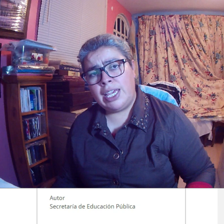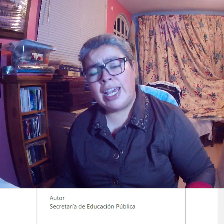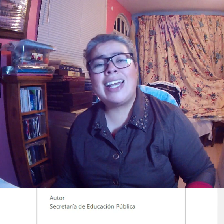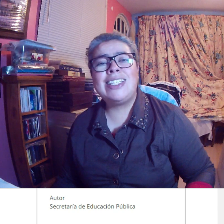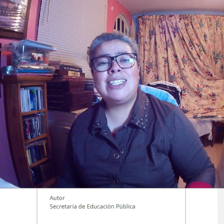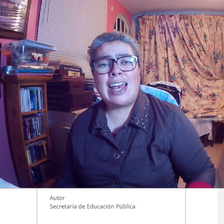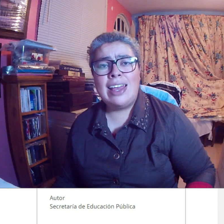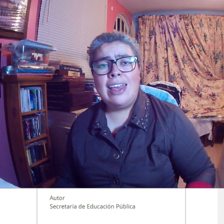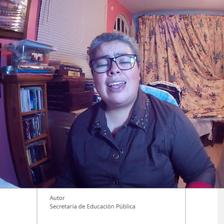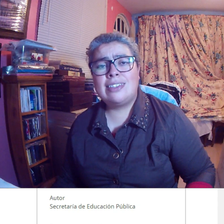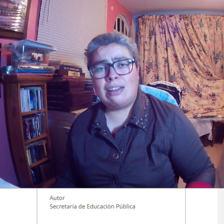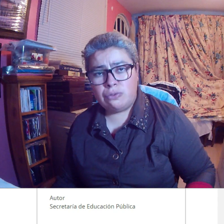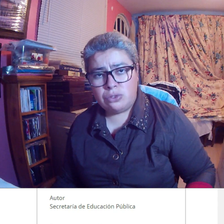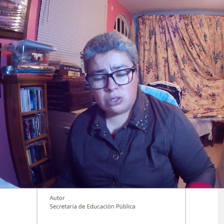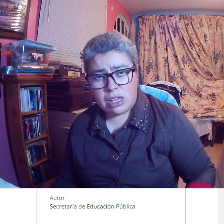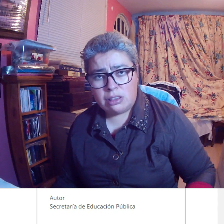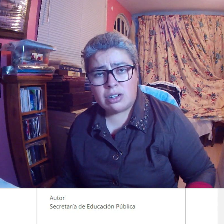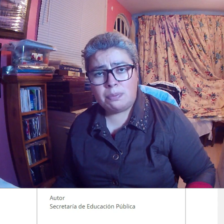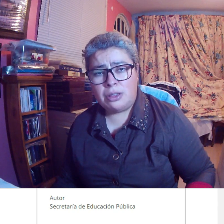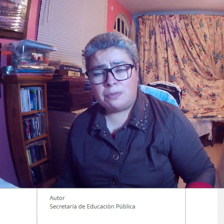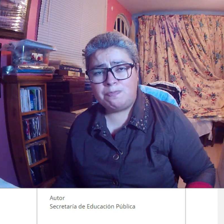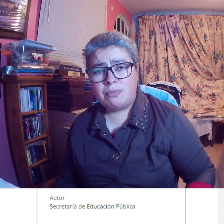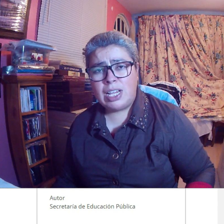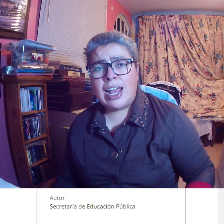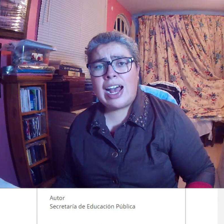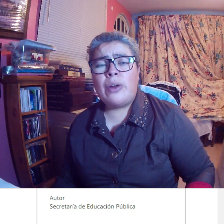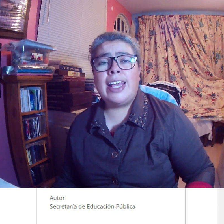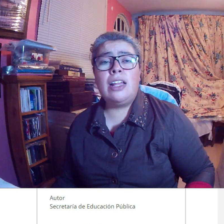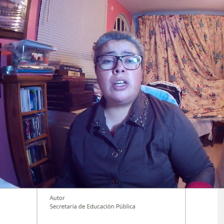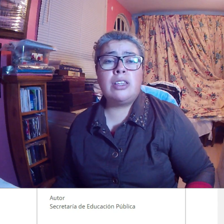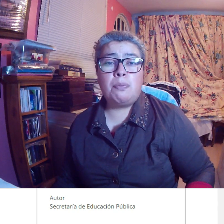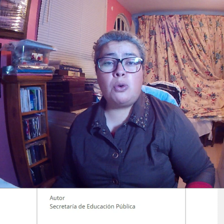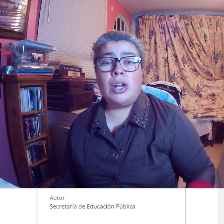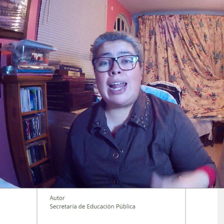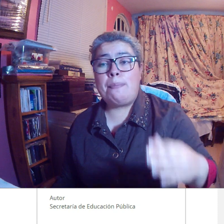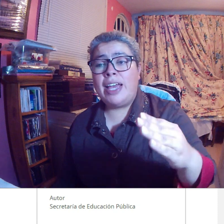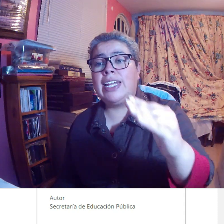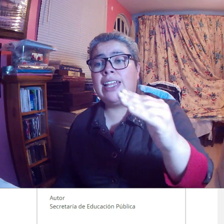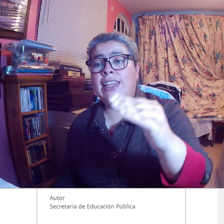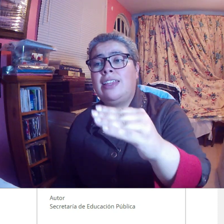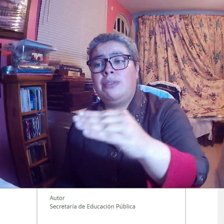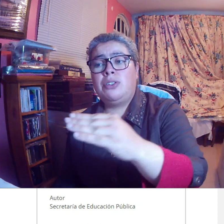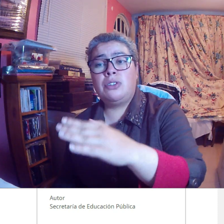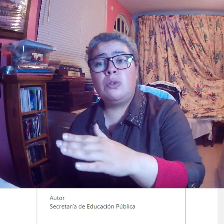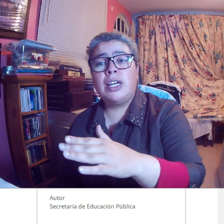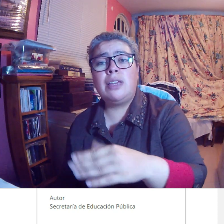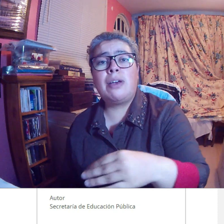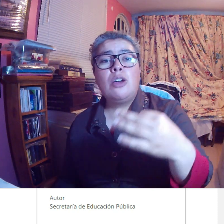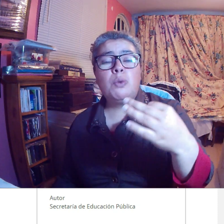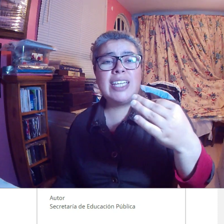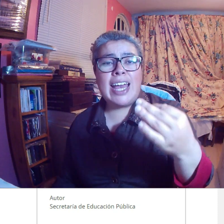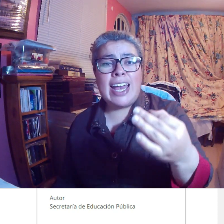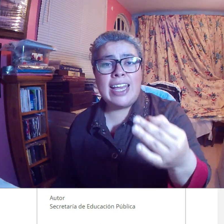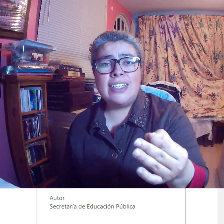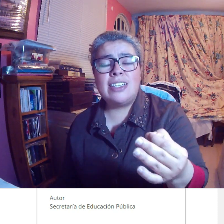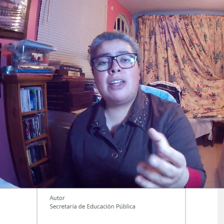República Mexicana. Ya están funcionando, repito. Ahora, ¿qué es lo que te propone la página de Televisión Educativa?